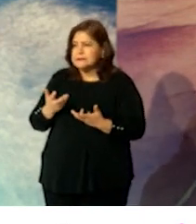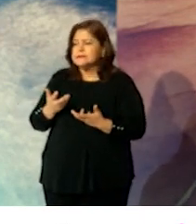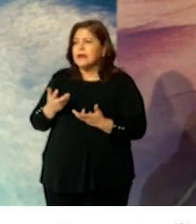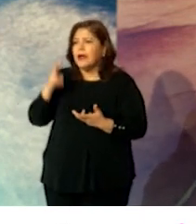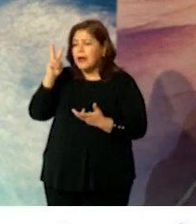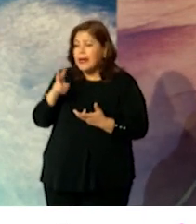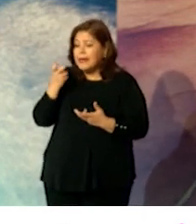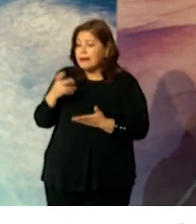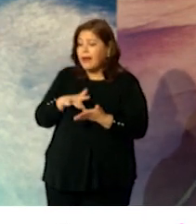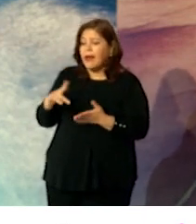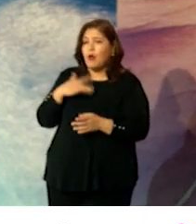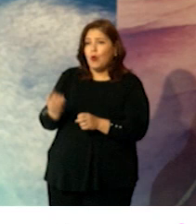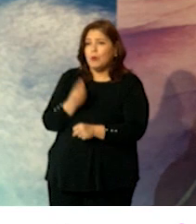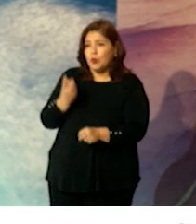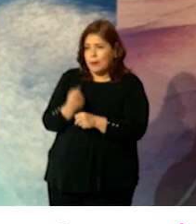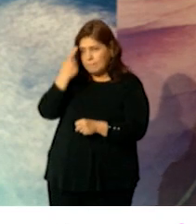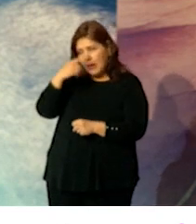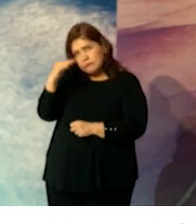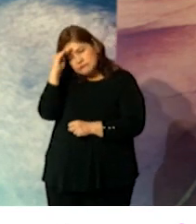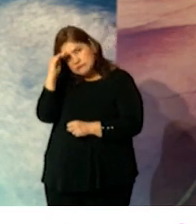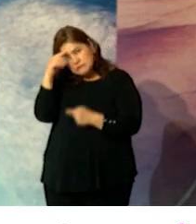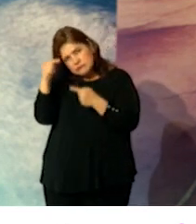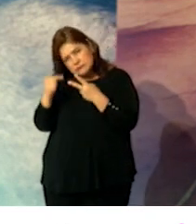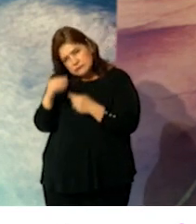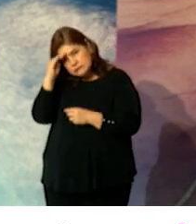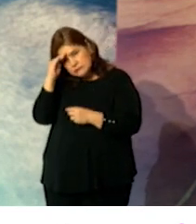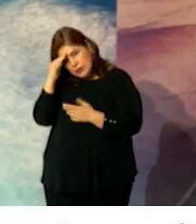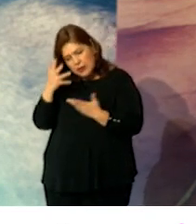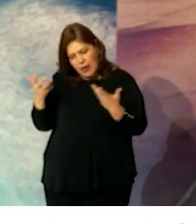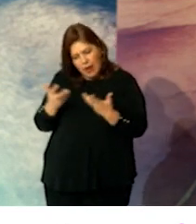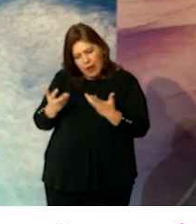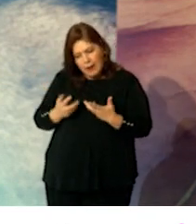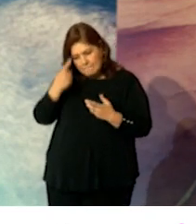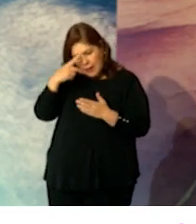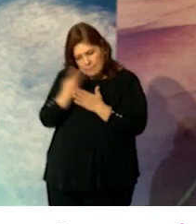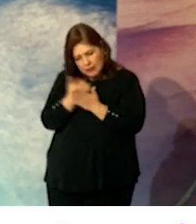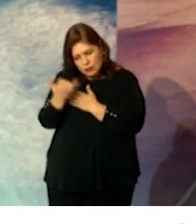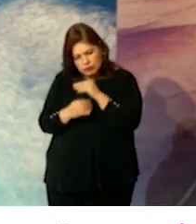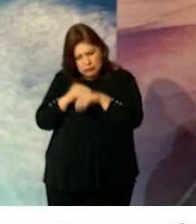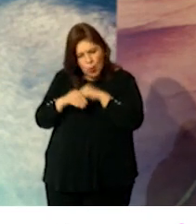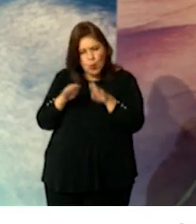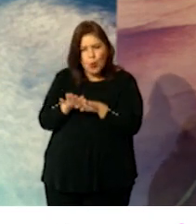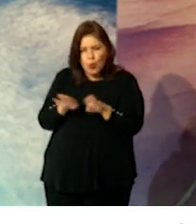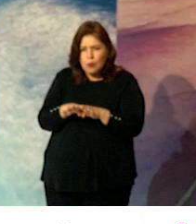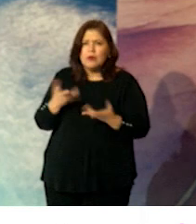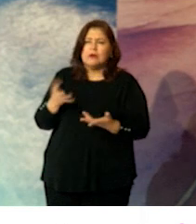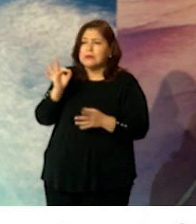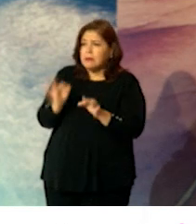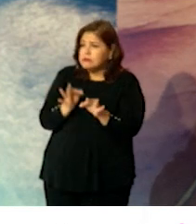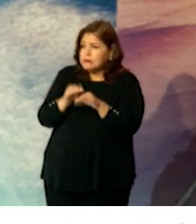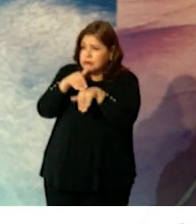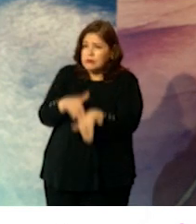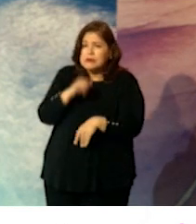buena oportunidad para que este replanteamiento en cómo se hacen las dinámicas de los proyectos, en donde a veces no se cumple